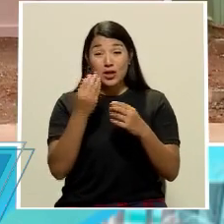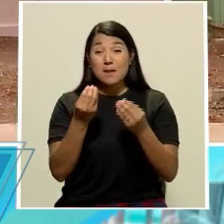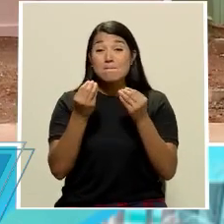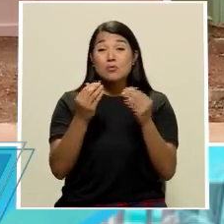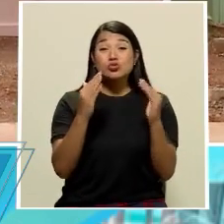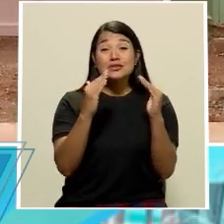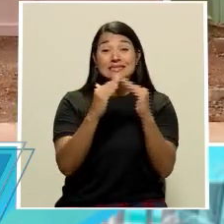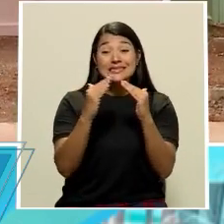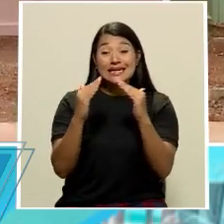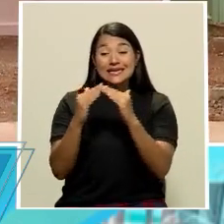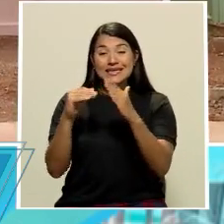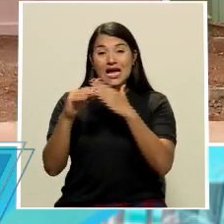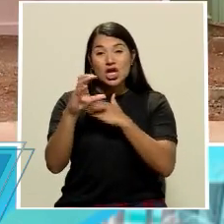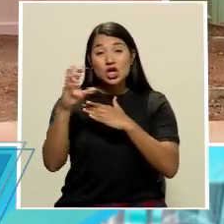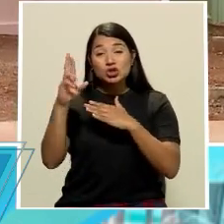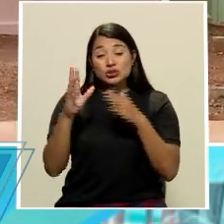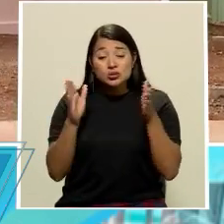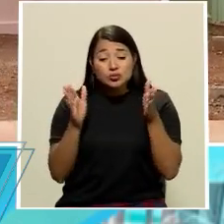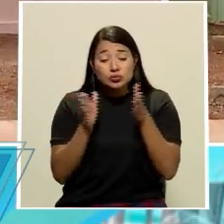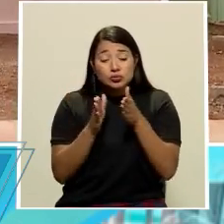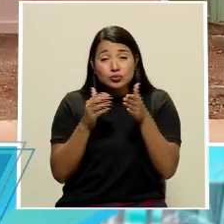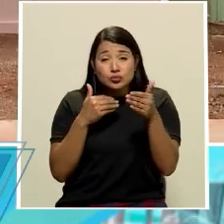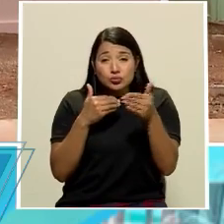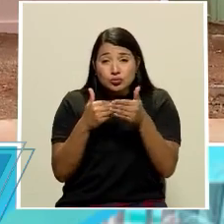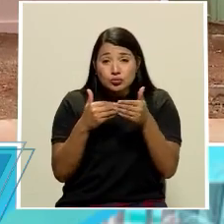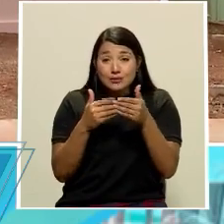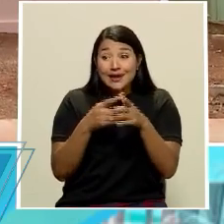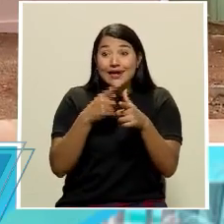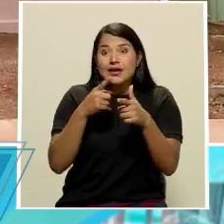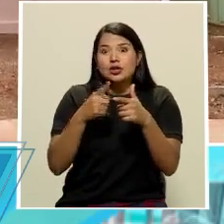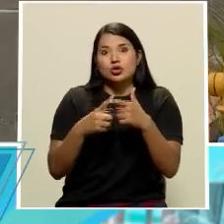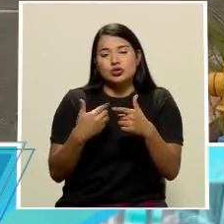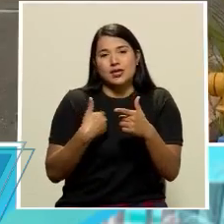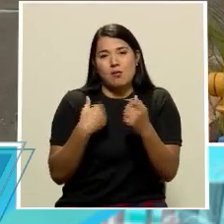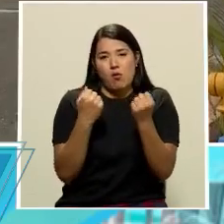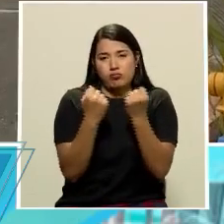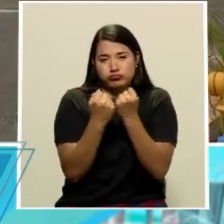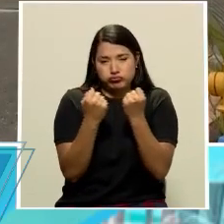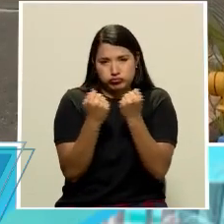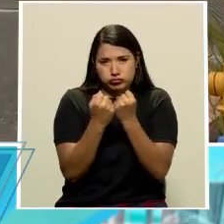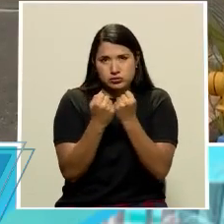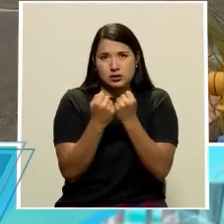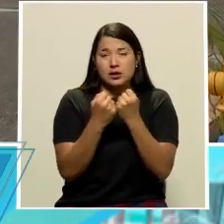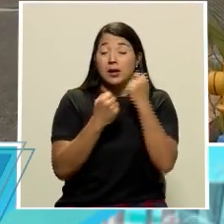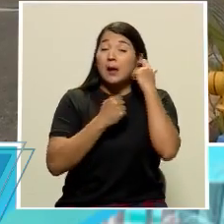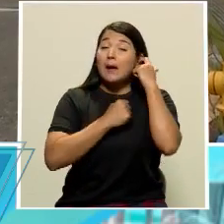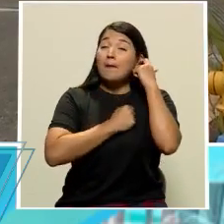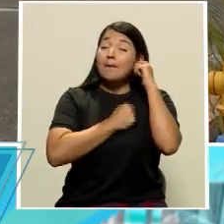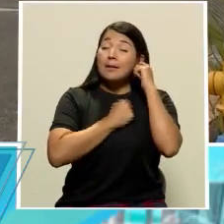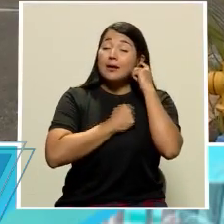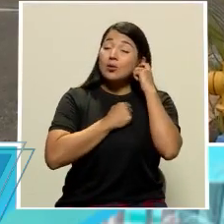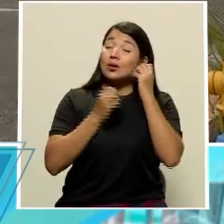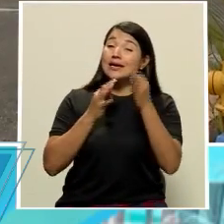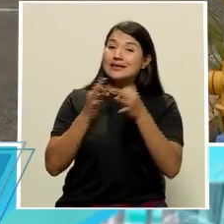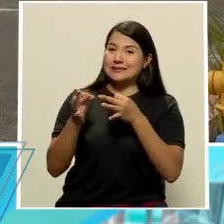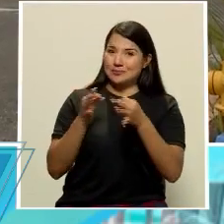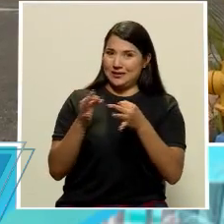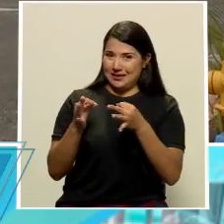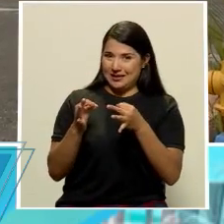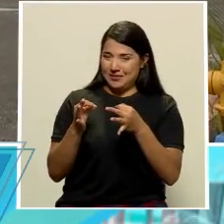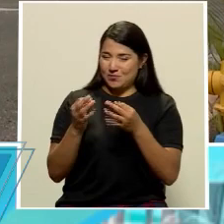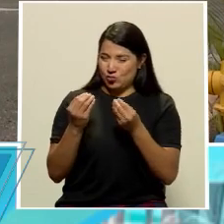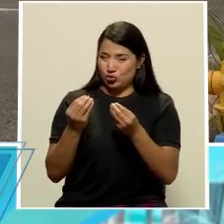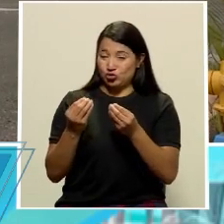es viviendas pequeñas, problemas de hacinamiento. El dato oficial, y disculpe que me extienda aquí, pero es que el dato oficial